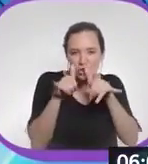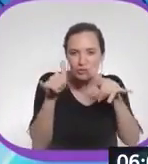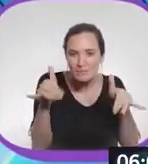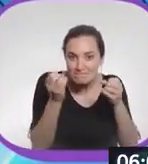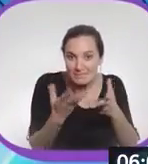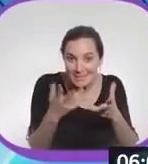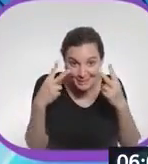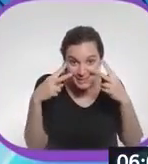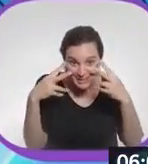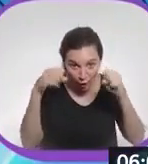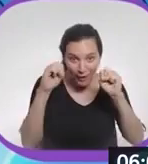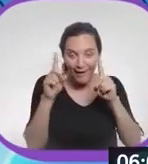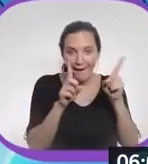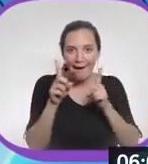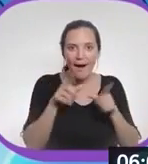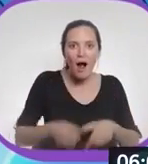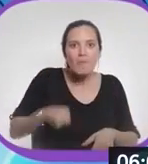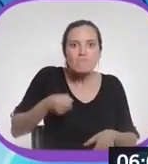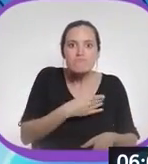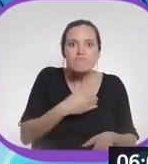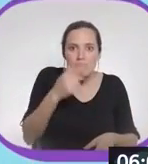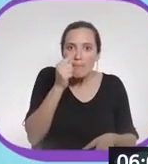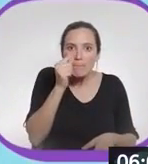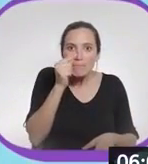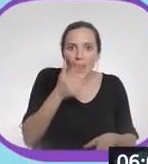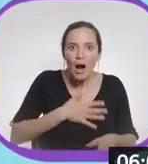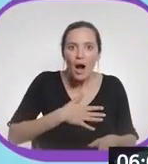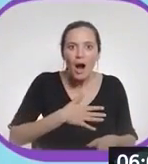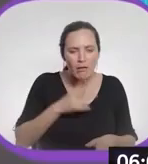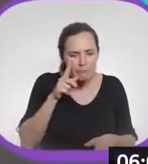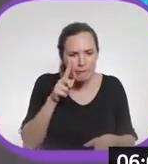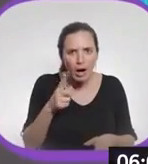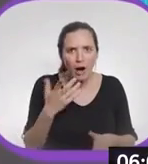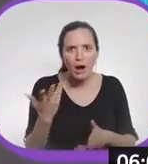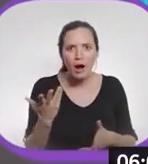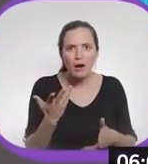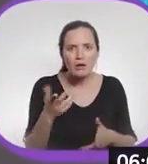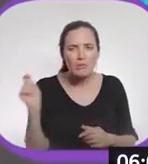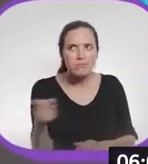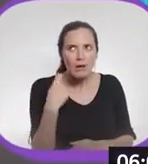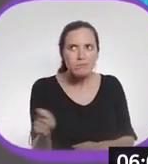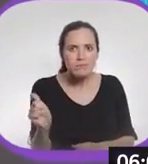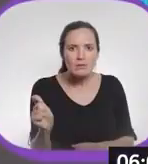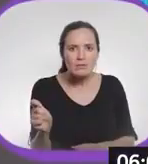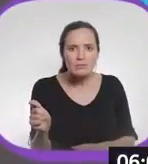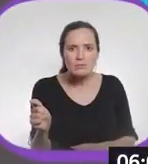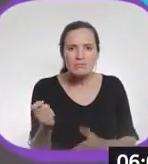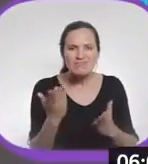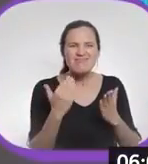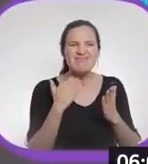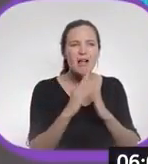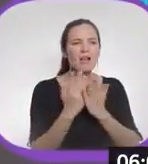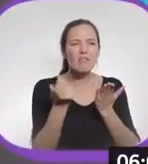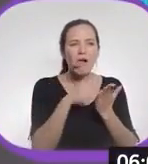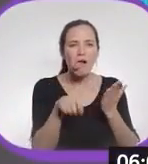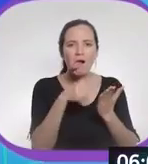Buenas noticias, chicos. Encontré algo. Es el maletín de mi papá. Veamos. Hay un yo-yo, una raqueta con pelota y un